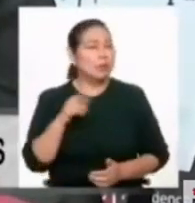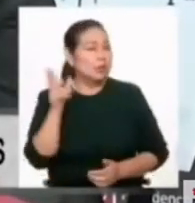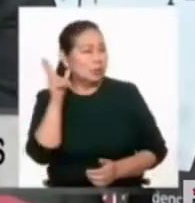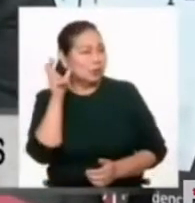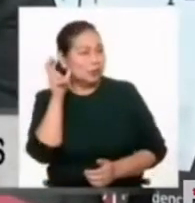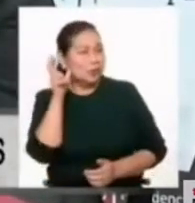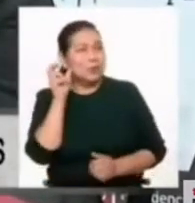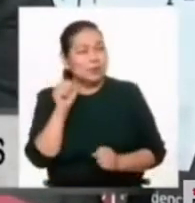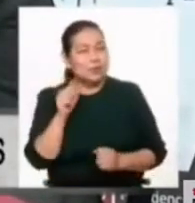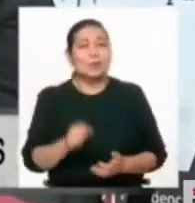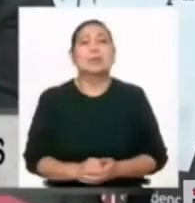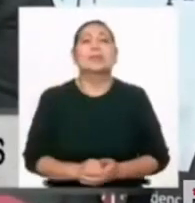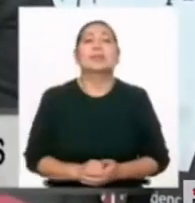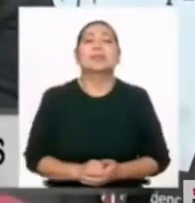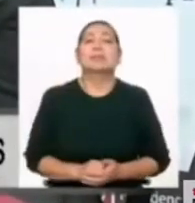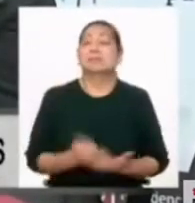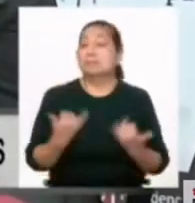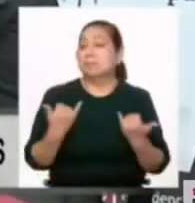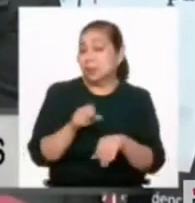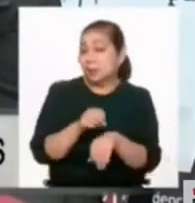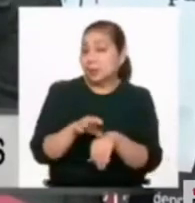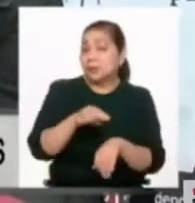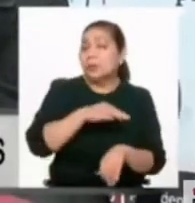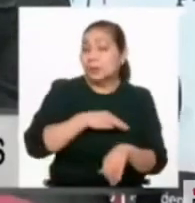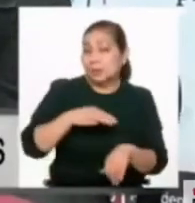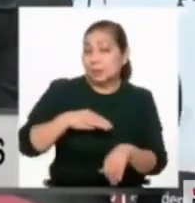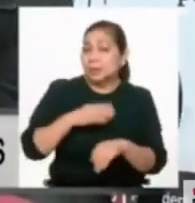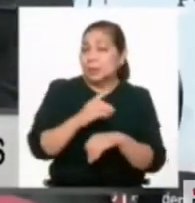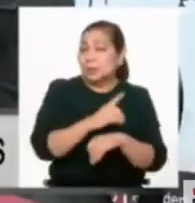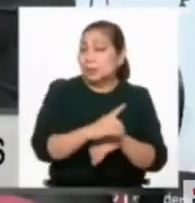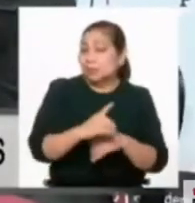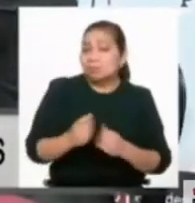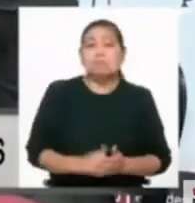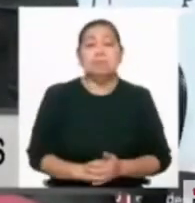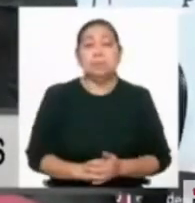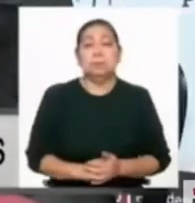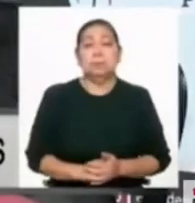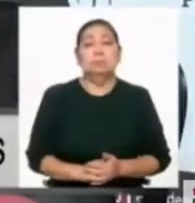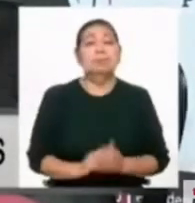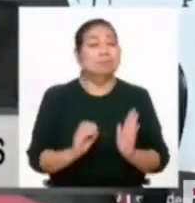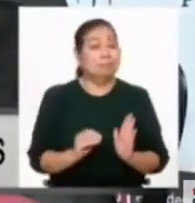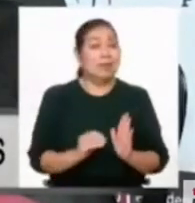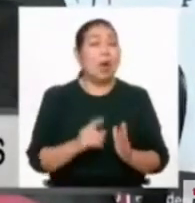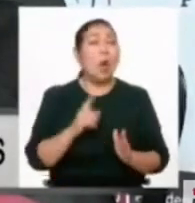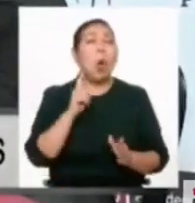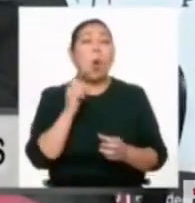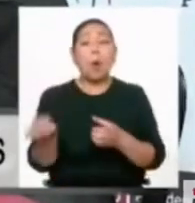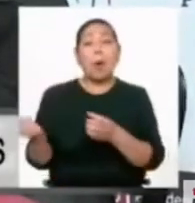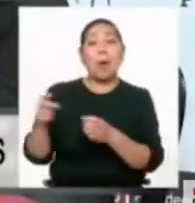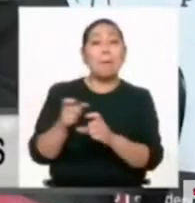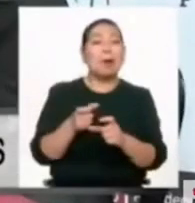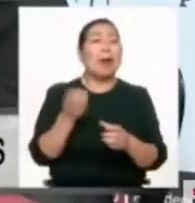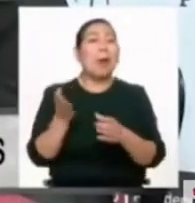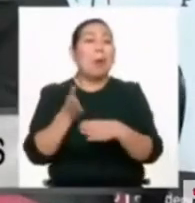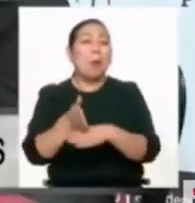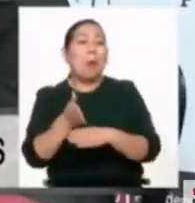escuchado en la prensa, pues, que en estos consejos de ministros descentralizados está la portátil, que solamente se